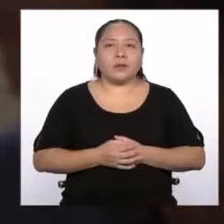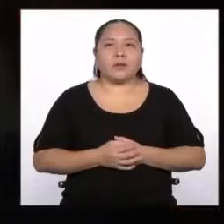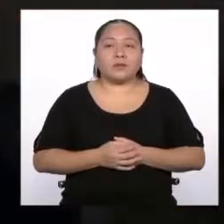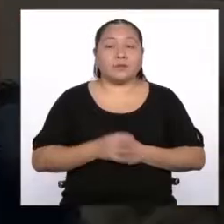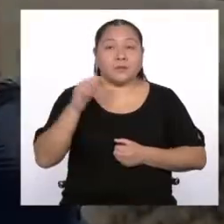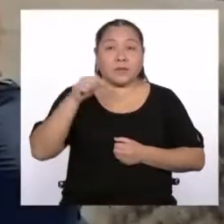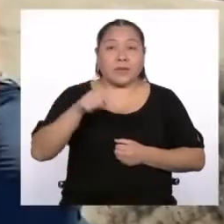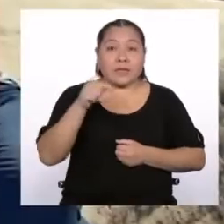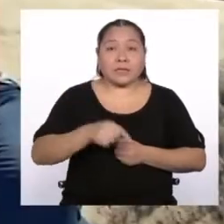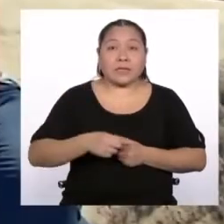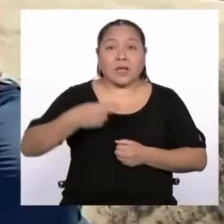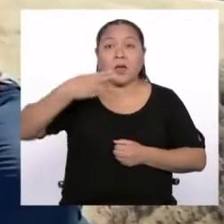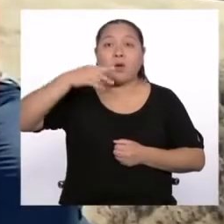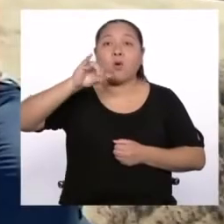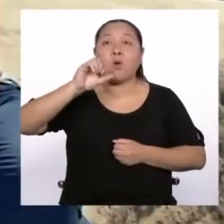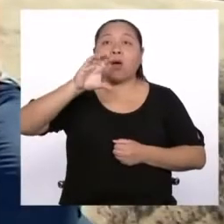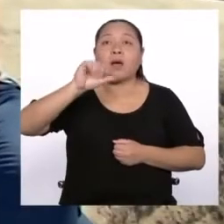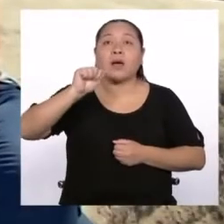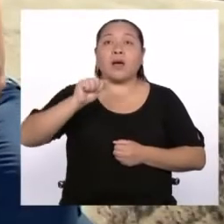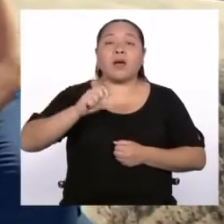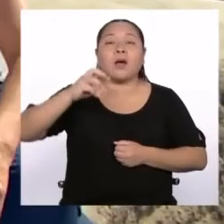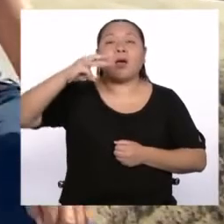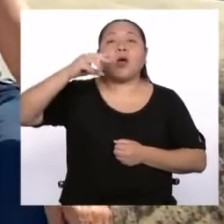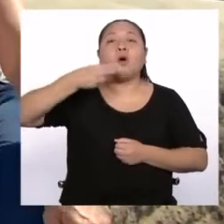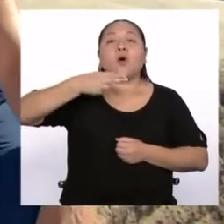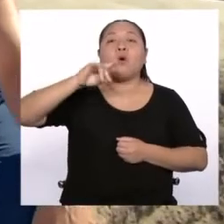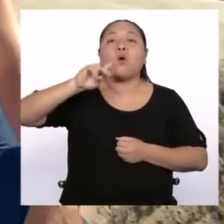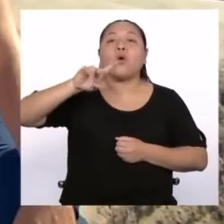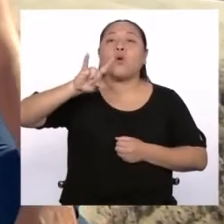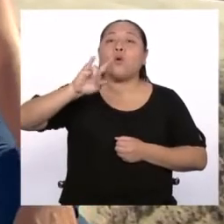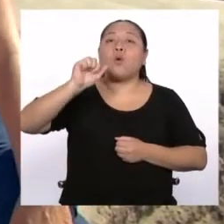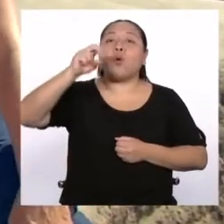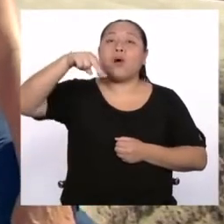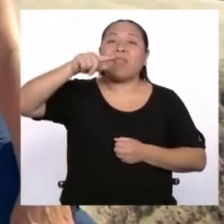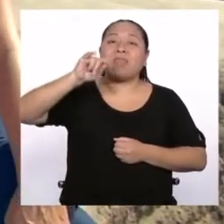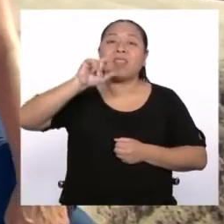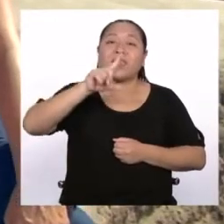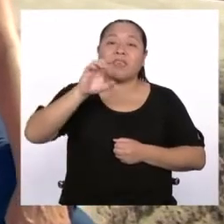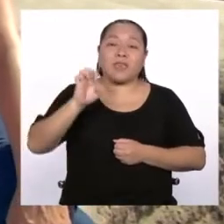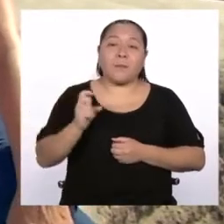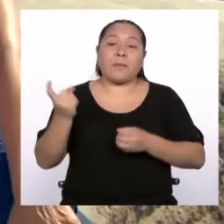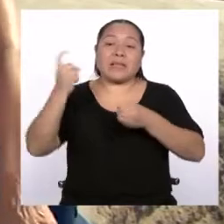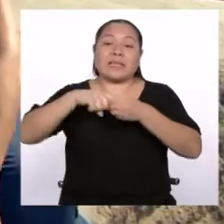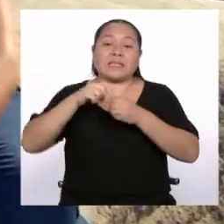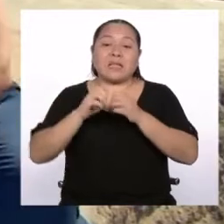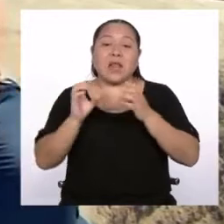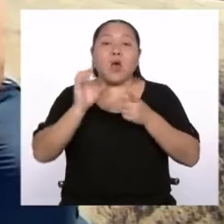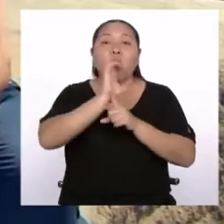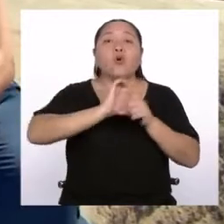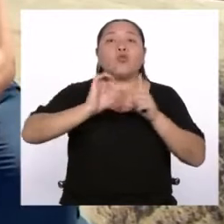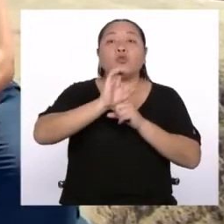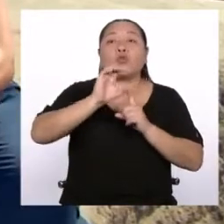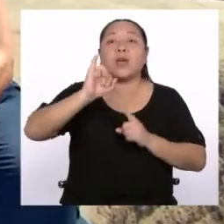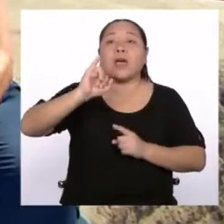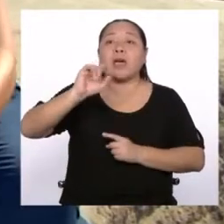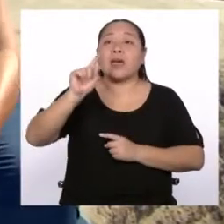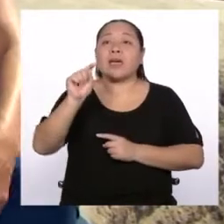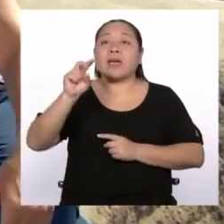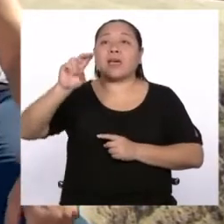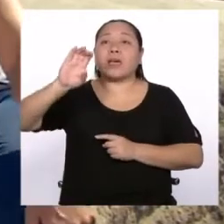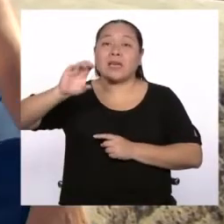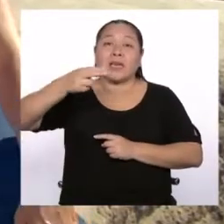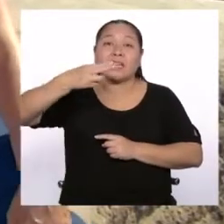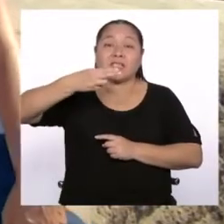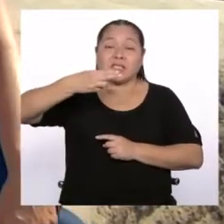Esta es la huaca Huantille, que queda en Magdalena, que perteneció a la cultura Ichma. Tenía varias pirámides, pero